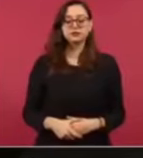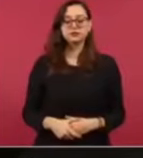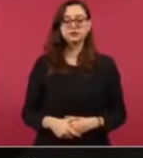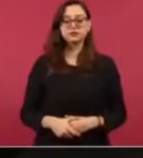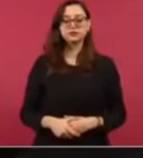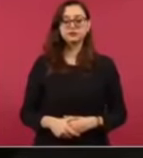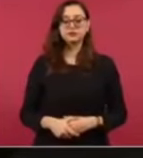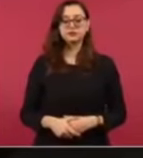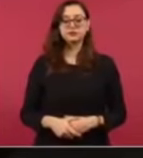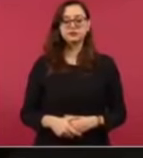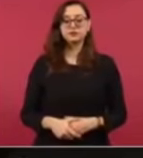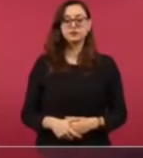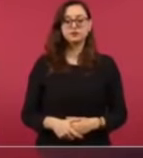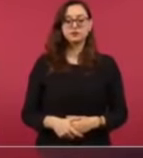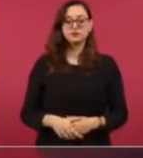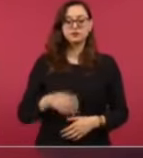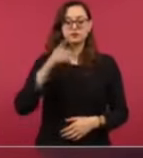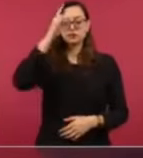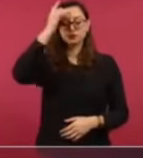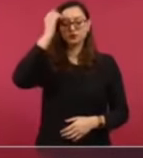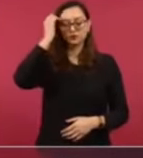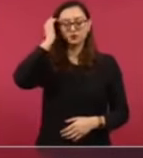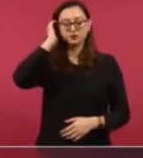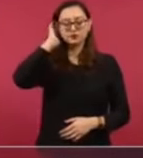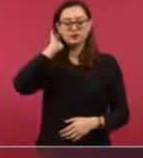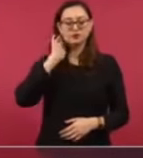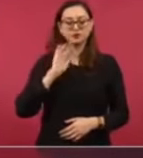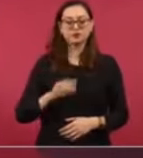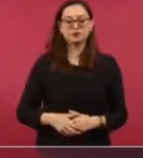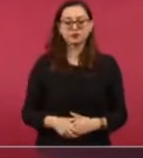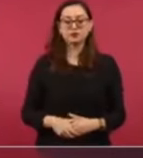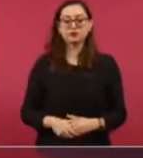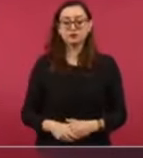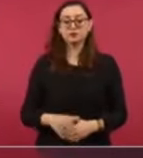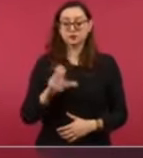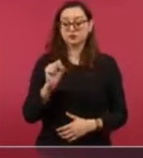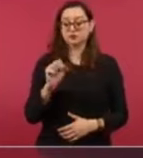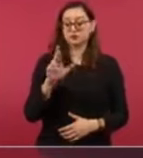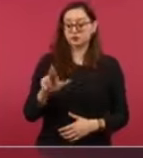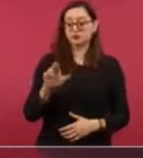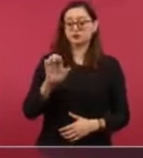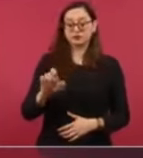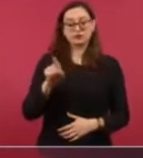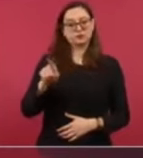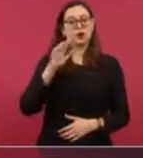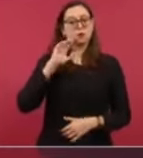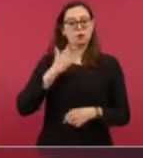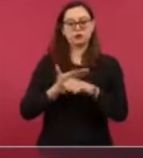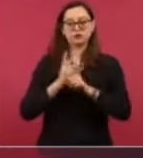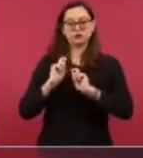Lo está tratando la Secretaría de Relaciones Exteriores,